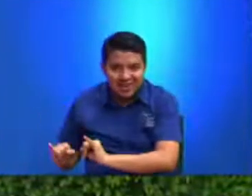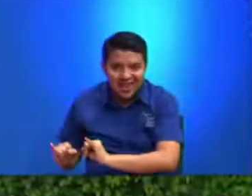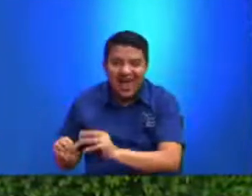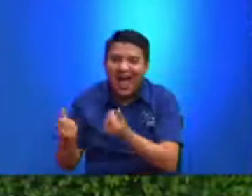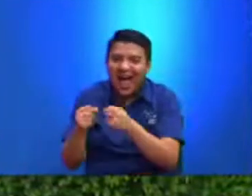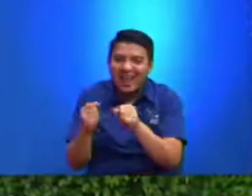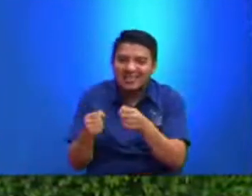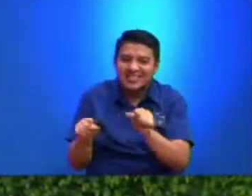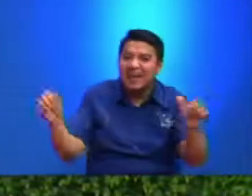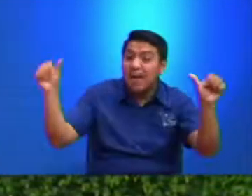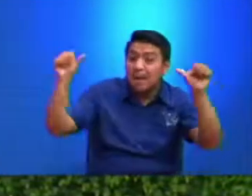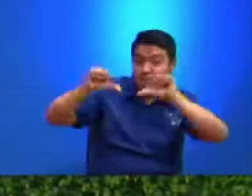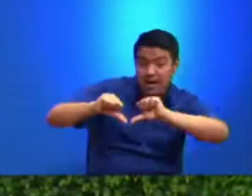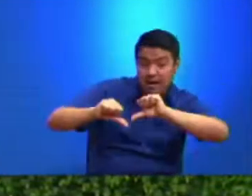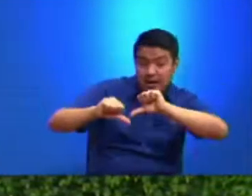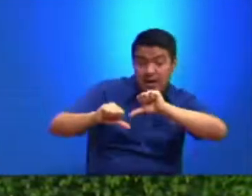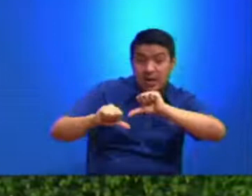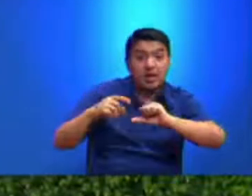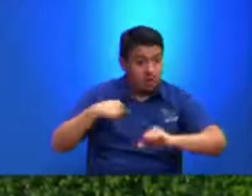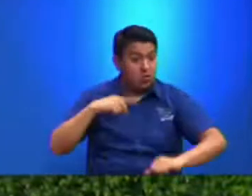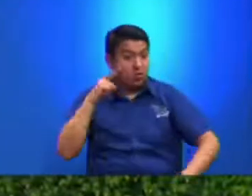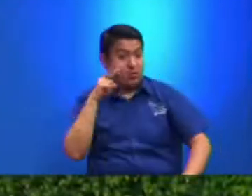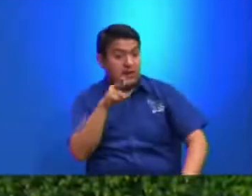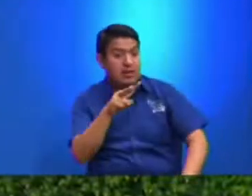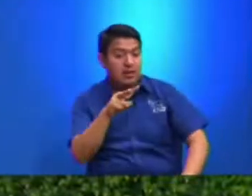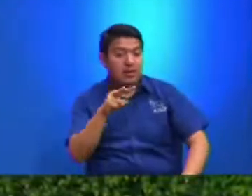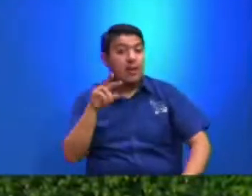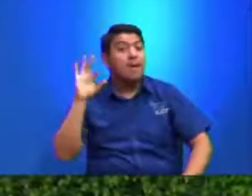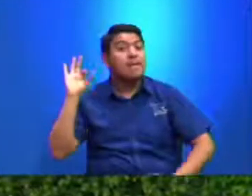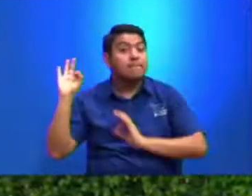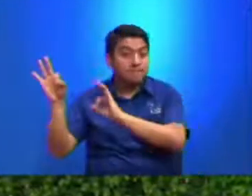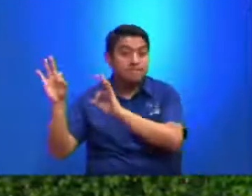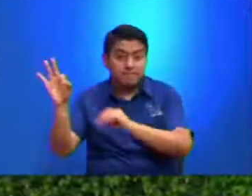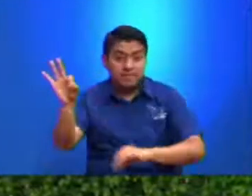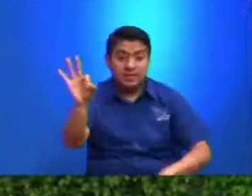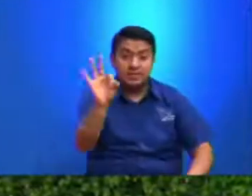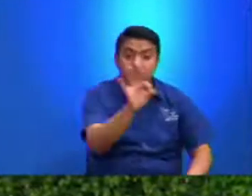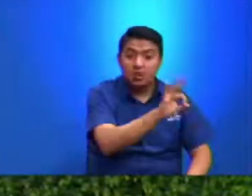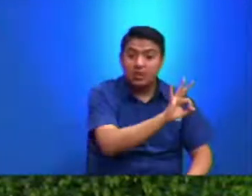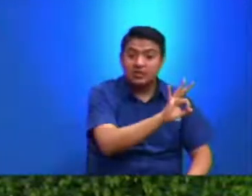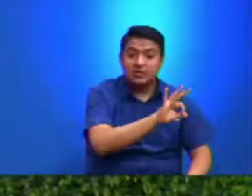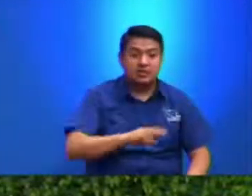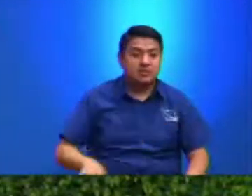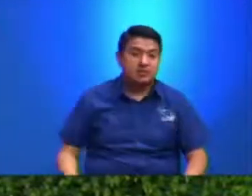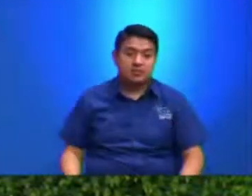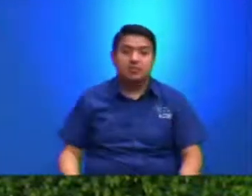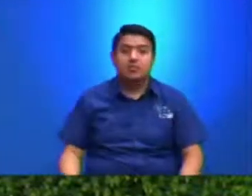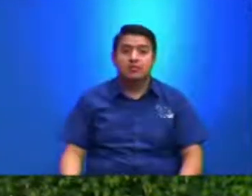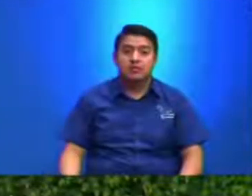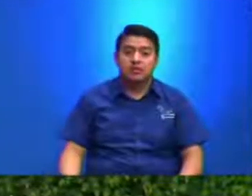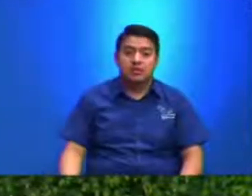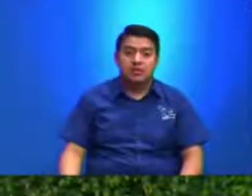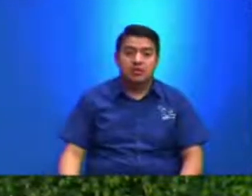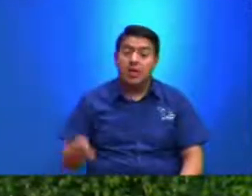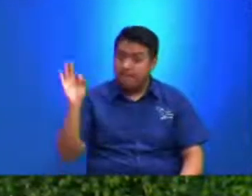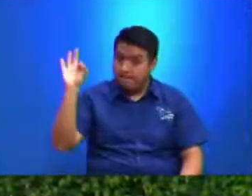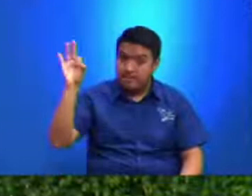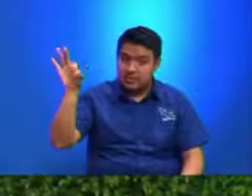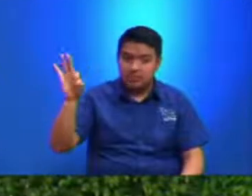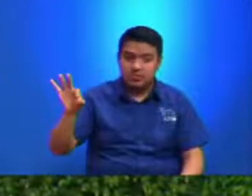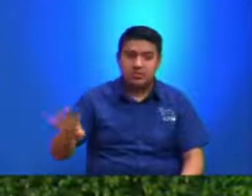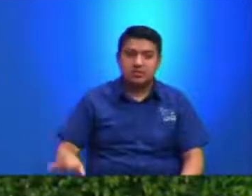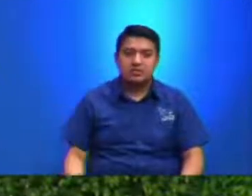visto siervos de Dios, no uno, varios siervos de Dios que le empezaron a recibir